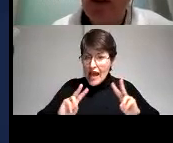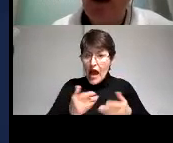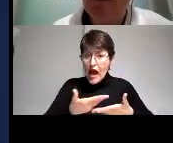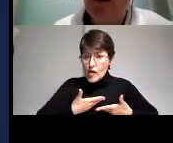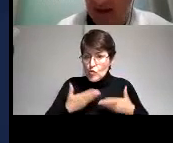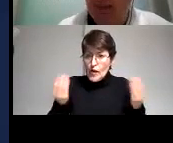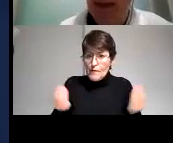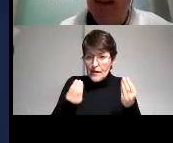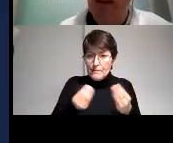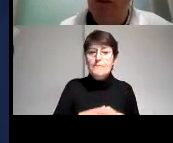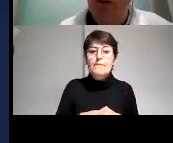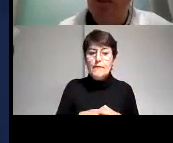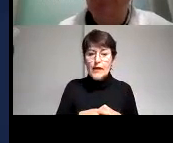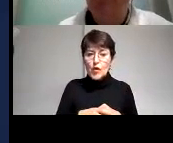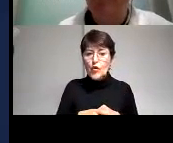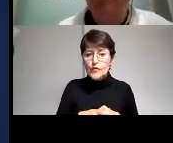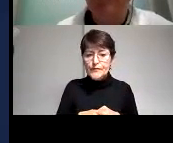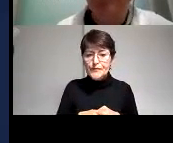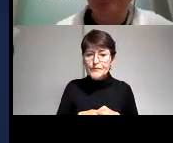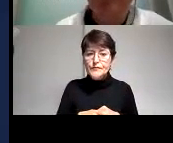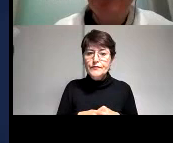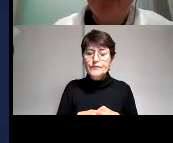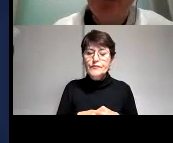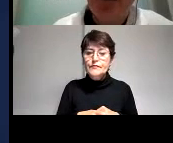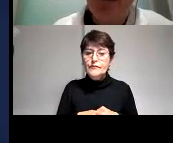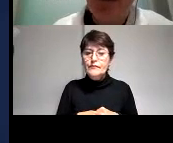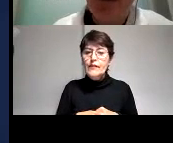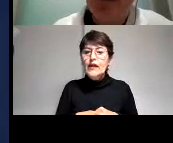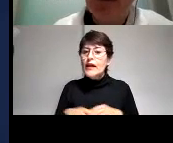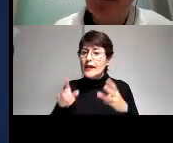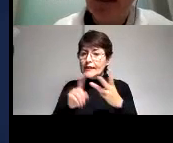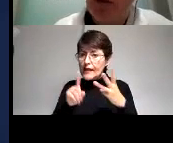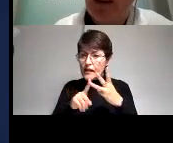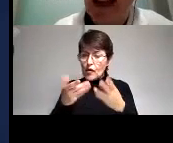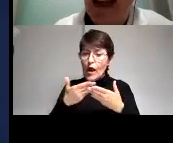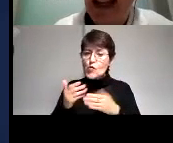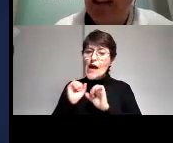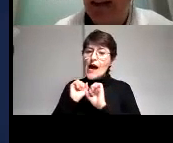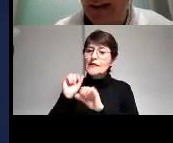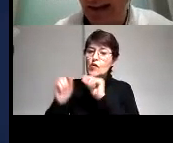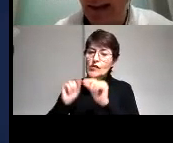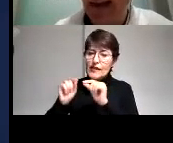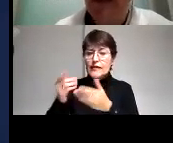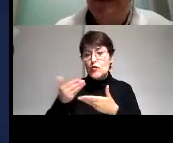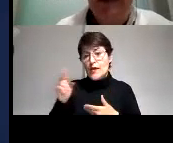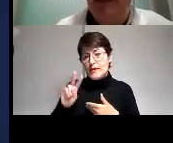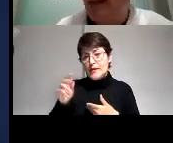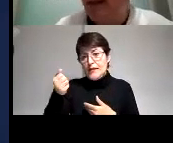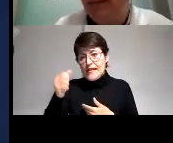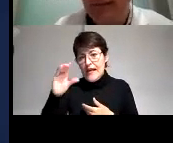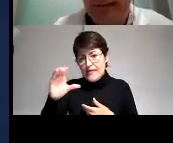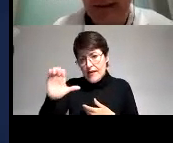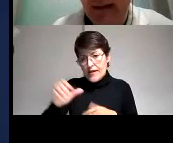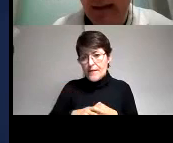triglicéridos y aminoácidos, también las del grupo B fundamentalmente; y como antioxidantes tenemos la A, la C y la E. La